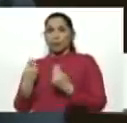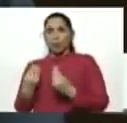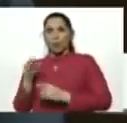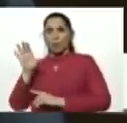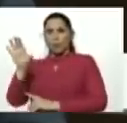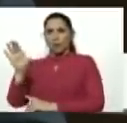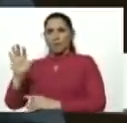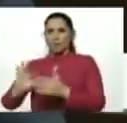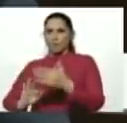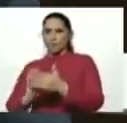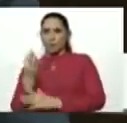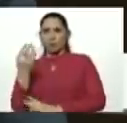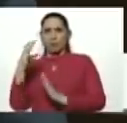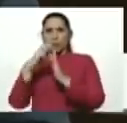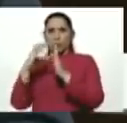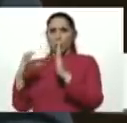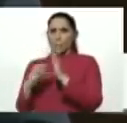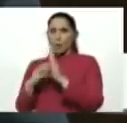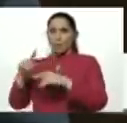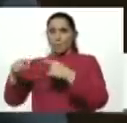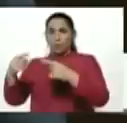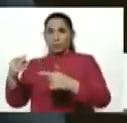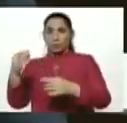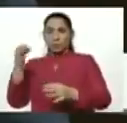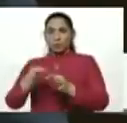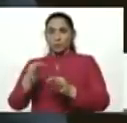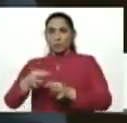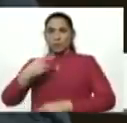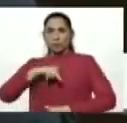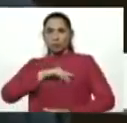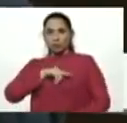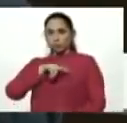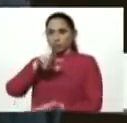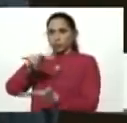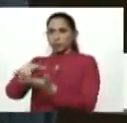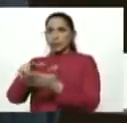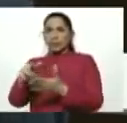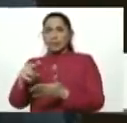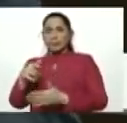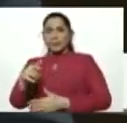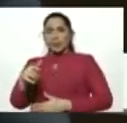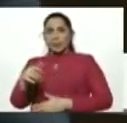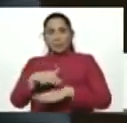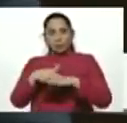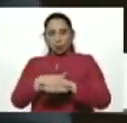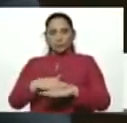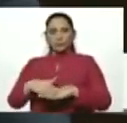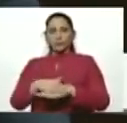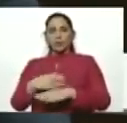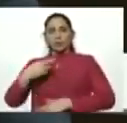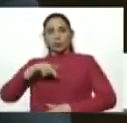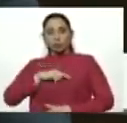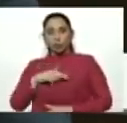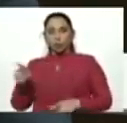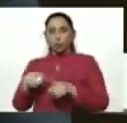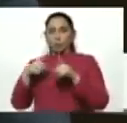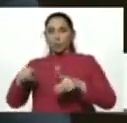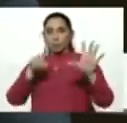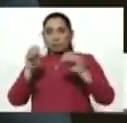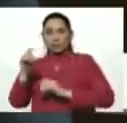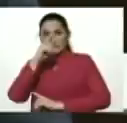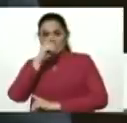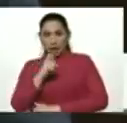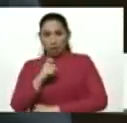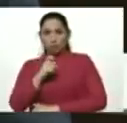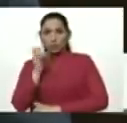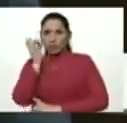fundador de la OPEP, que el próximo septiembre estaremos arribando 60 años, 60 aniversario de la creación de la